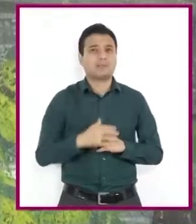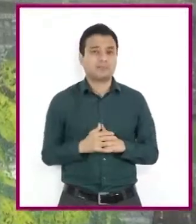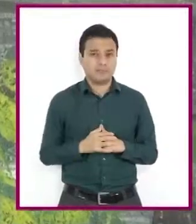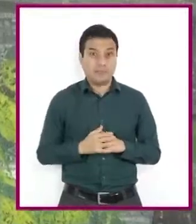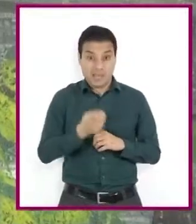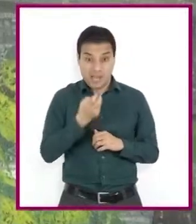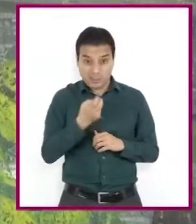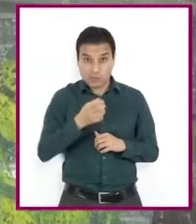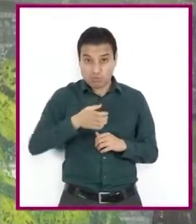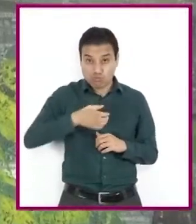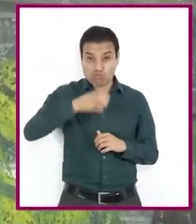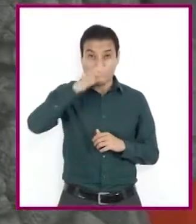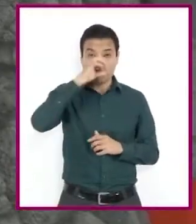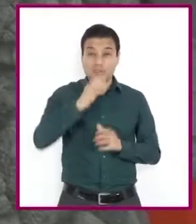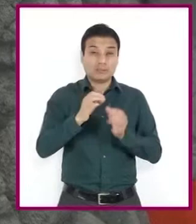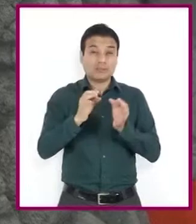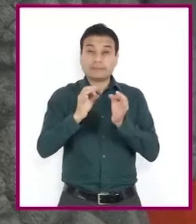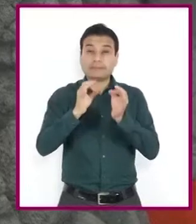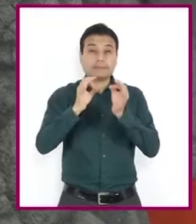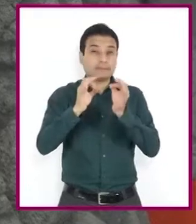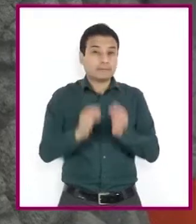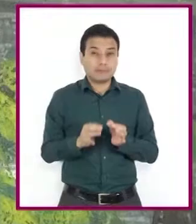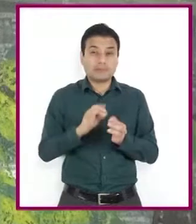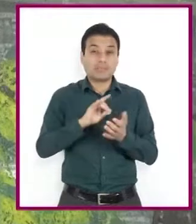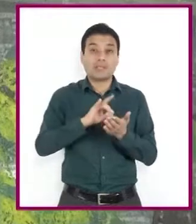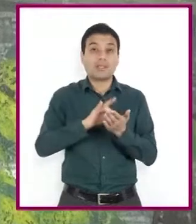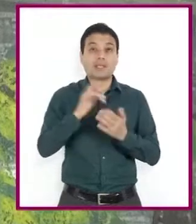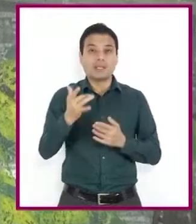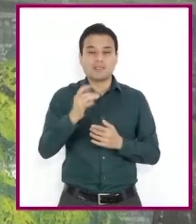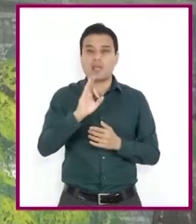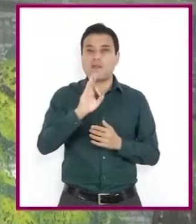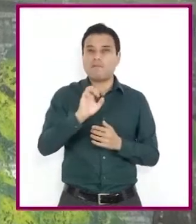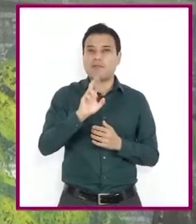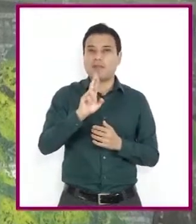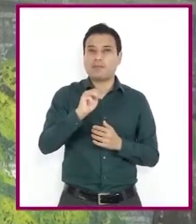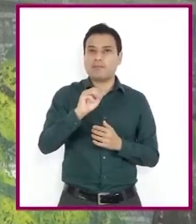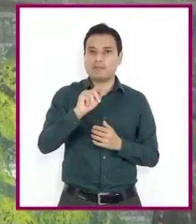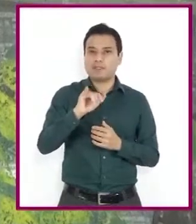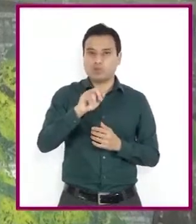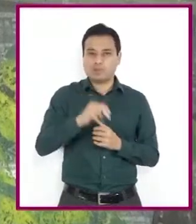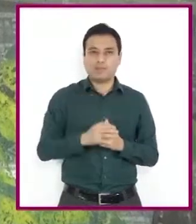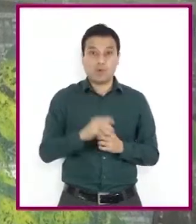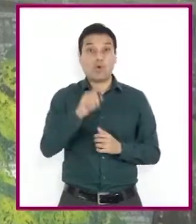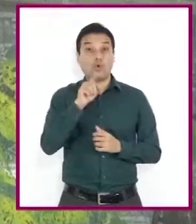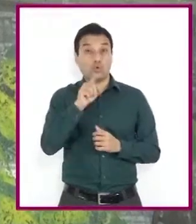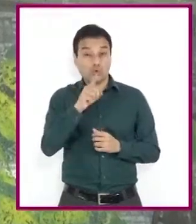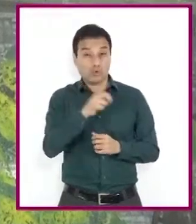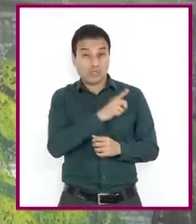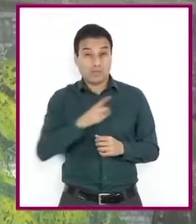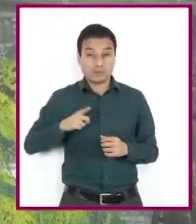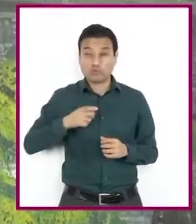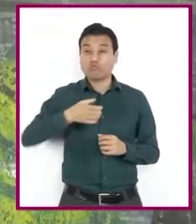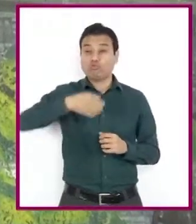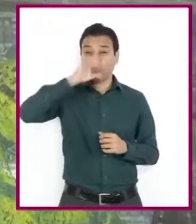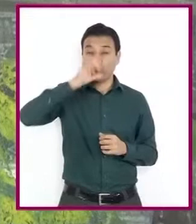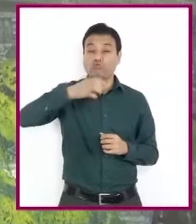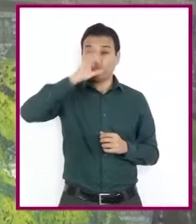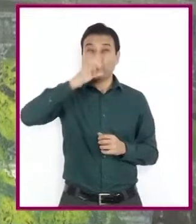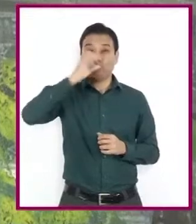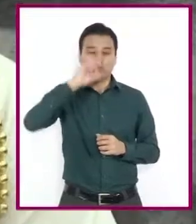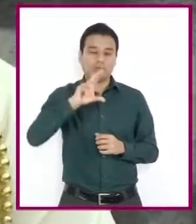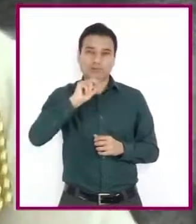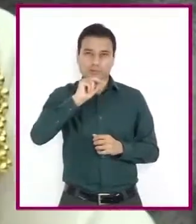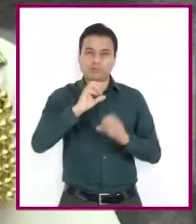una bebida producto de la fermentación, no se debe de abusar de su consumo. ¿Saben de qué bebida estamos